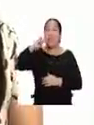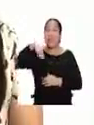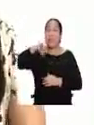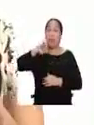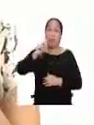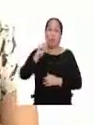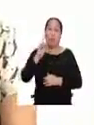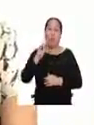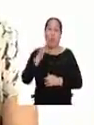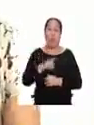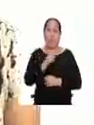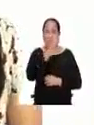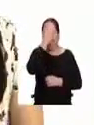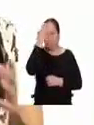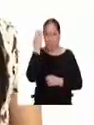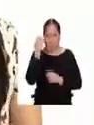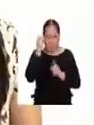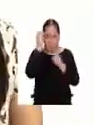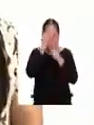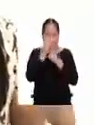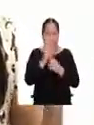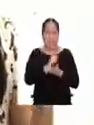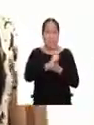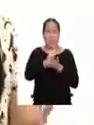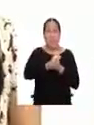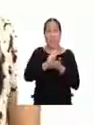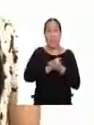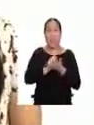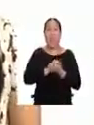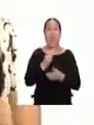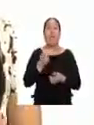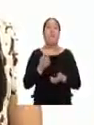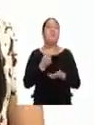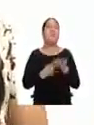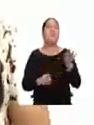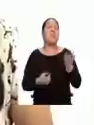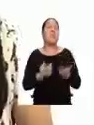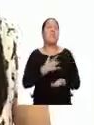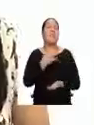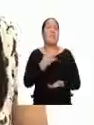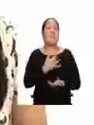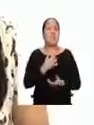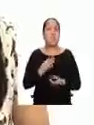te olvides de nada, te dejo un reto. Describe qué sentidos se activan cuando